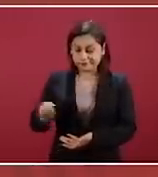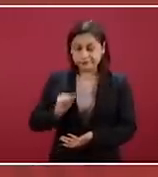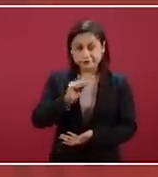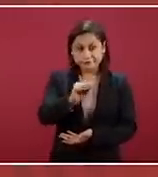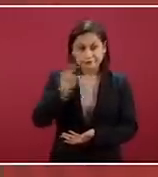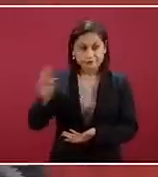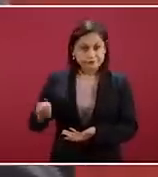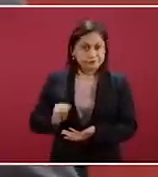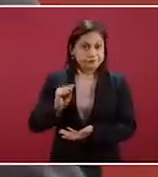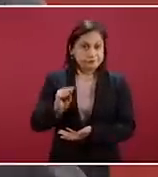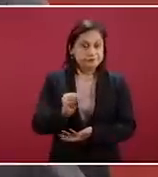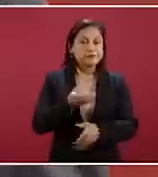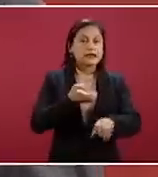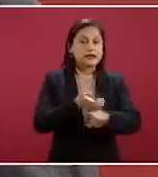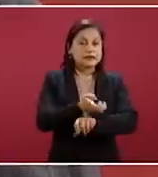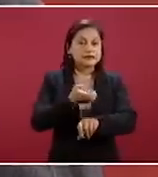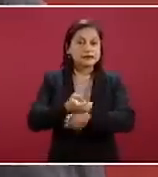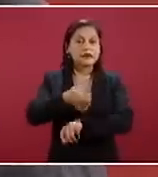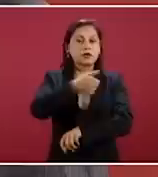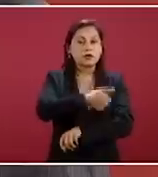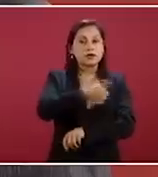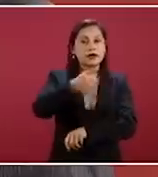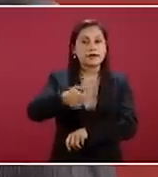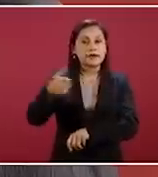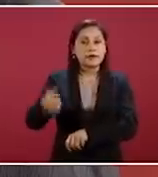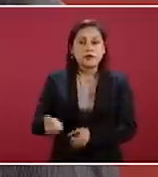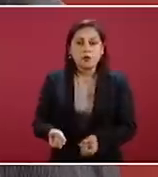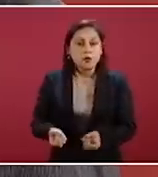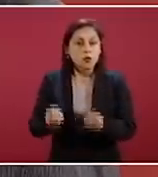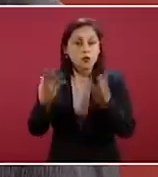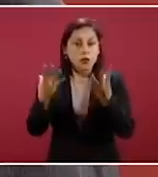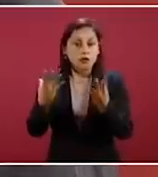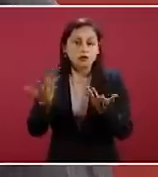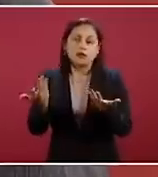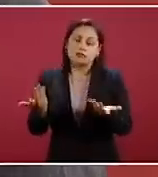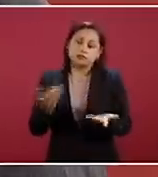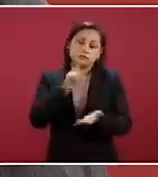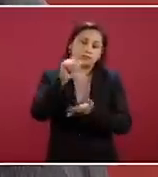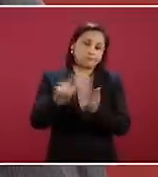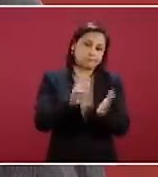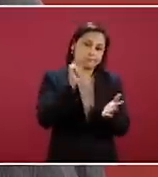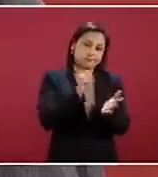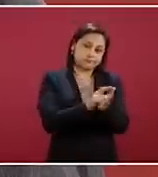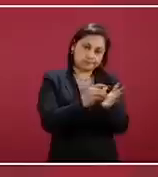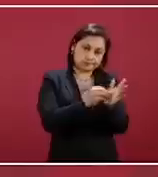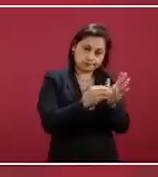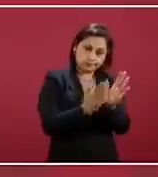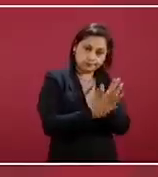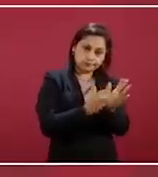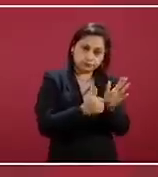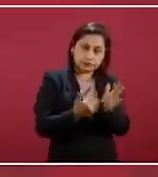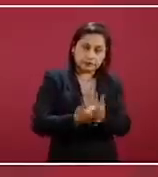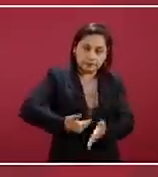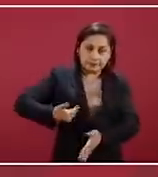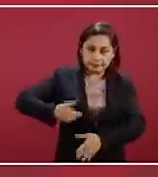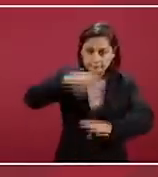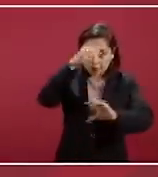lo que les corresponde. Bueno, eso se cumple